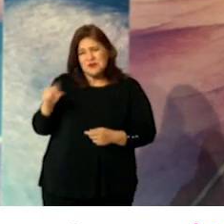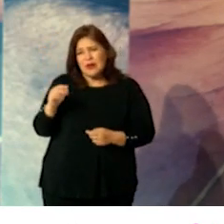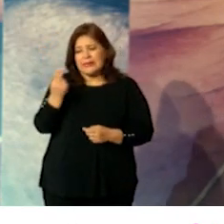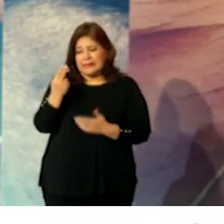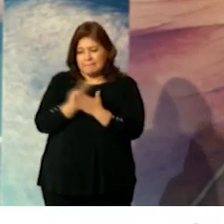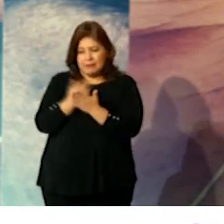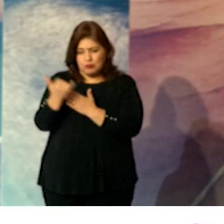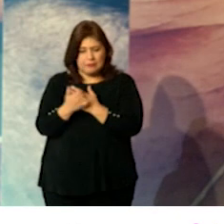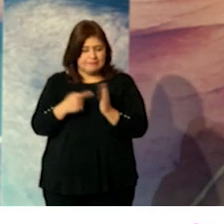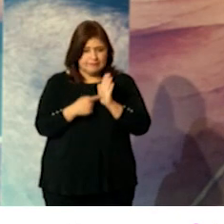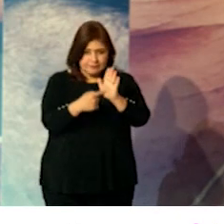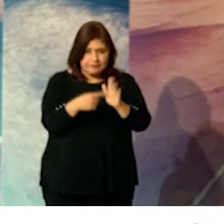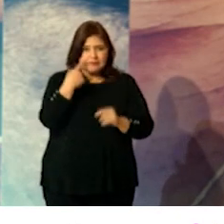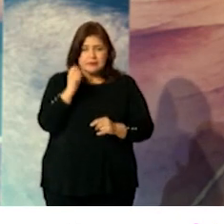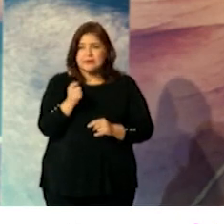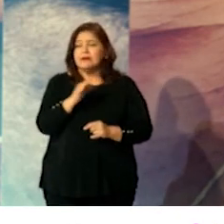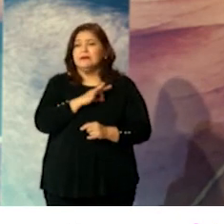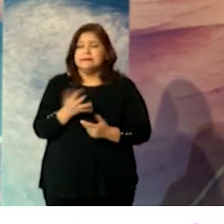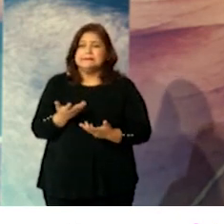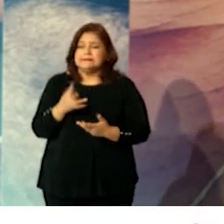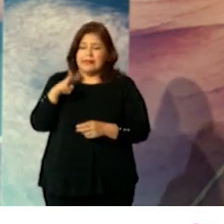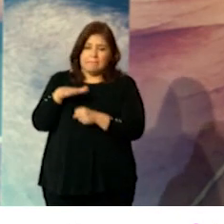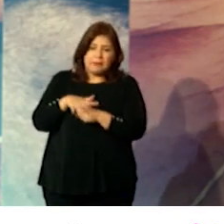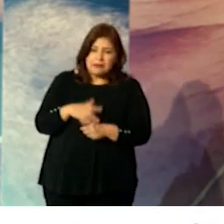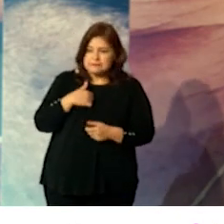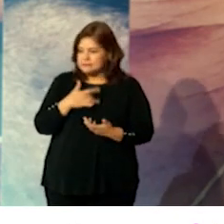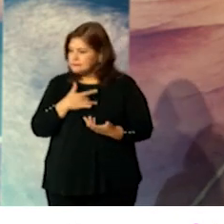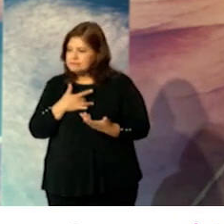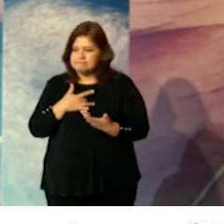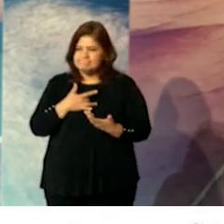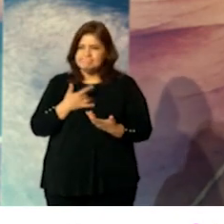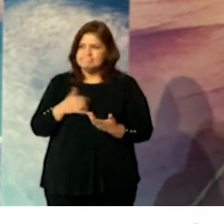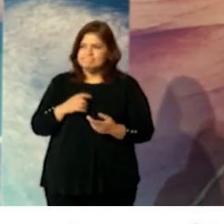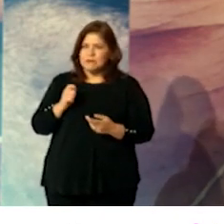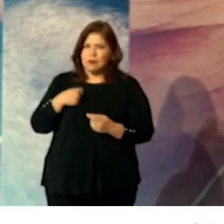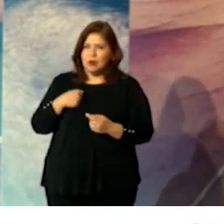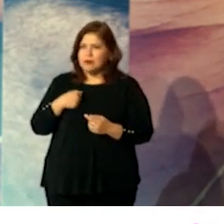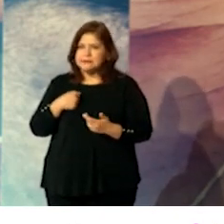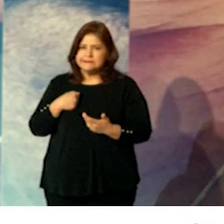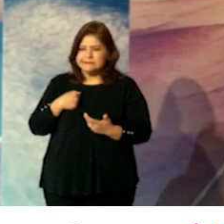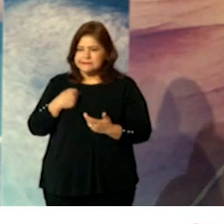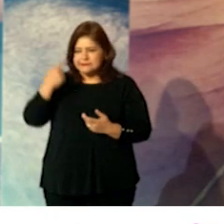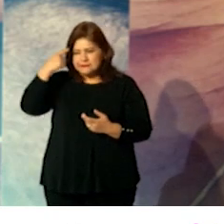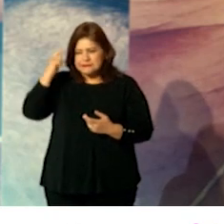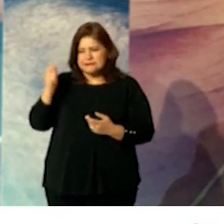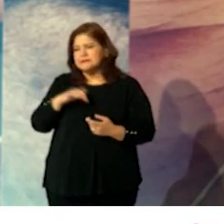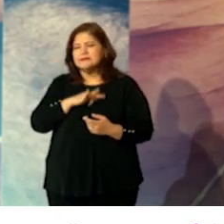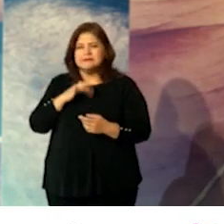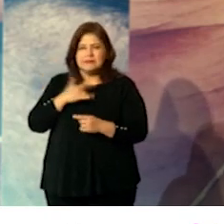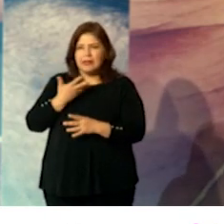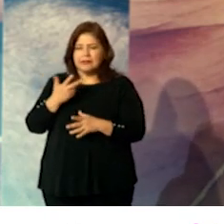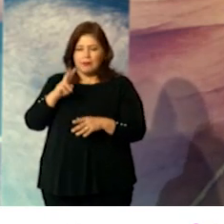están absolutamente presionados a cambiar, porque no hay ninguna patita, ¿no?, que donde se puedan como escapar, como tú bien probablemente sabrás, Nora, el